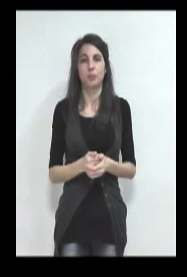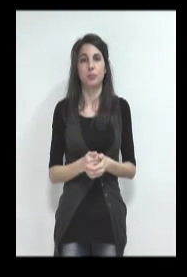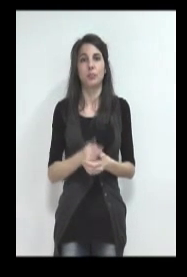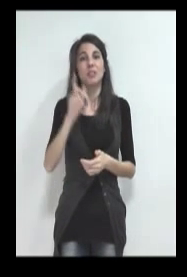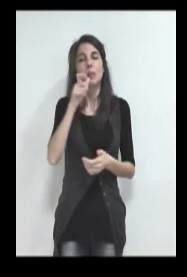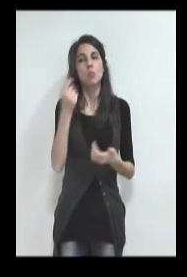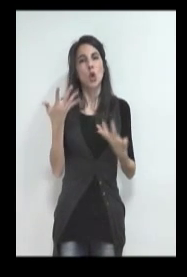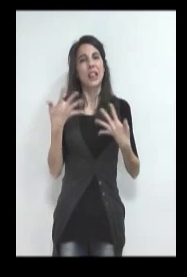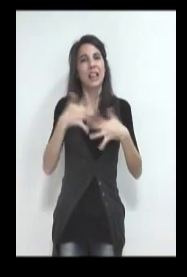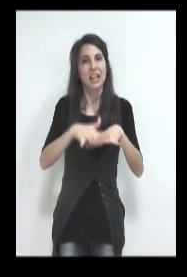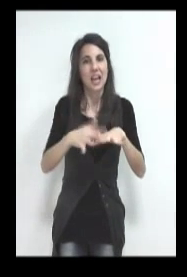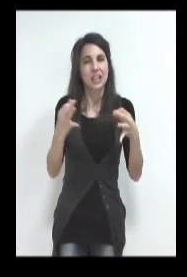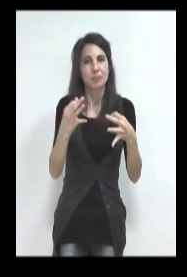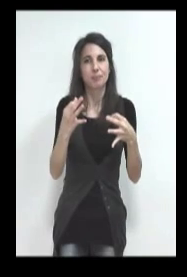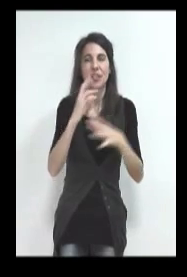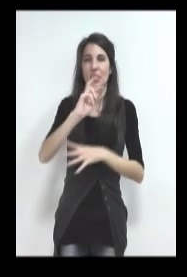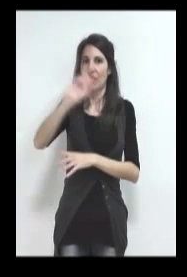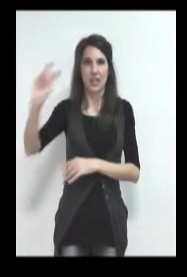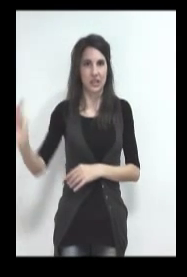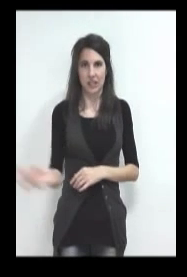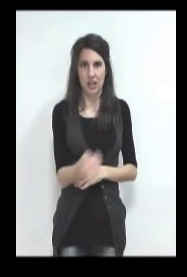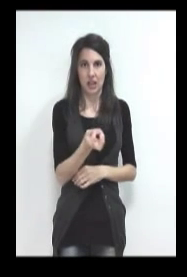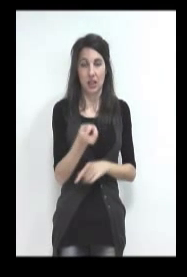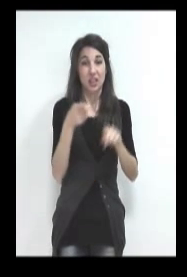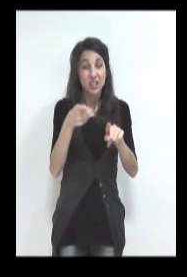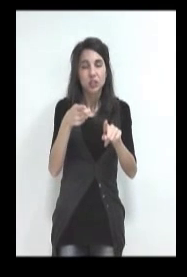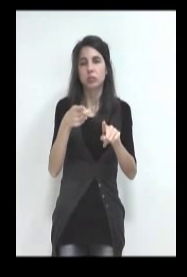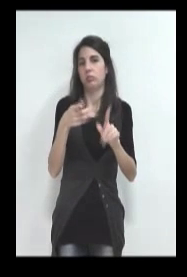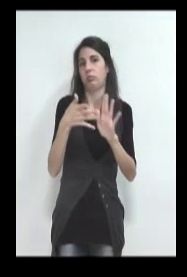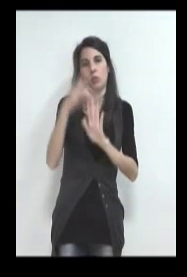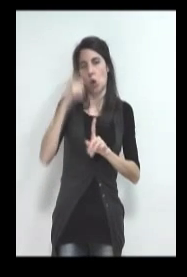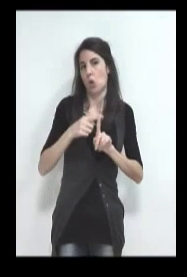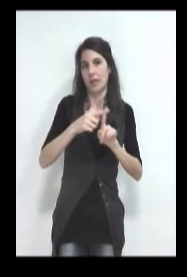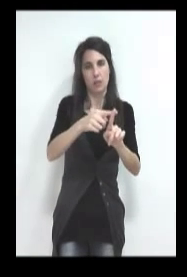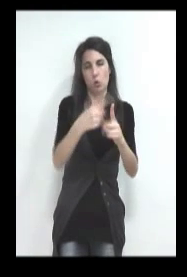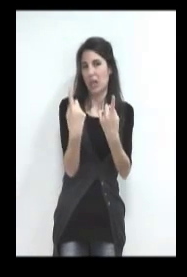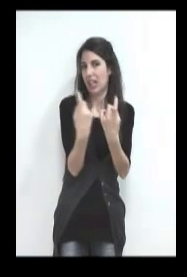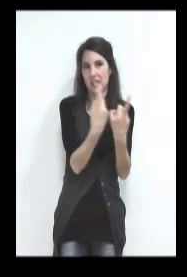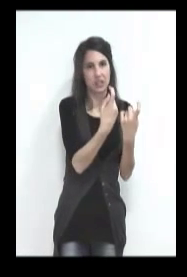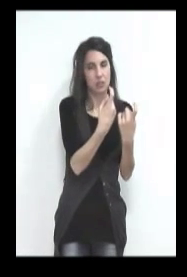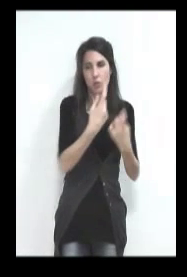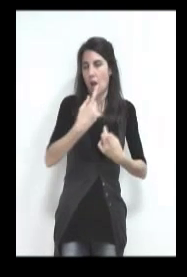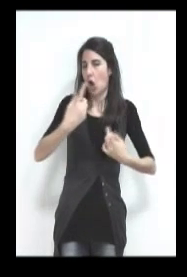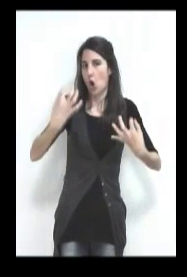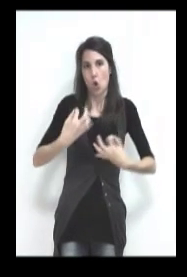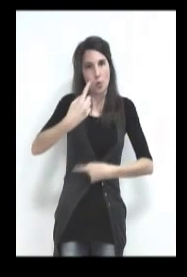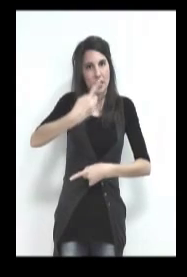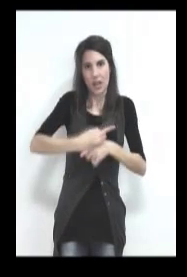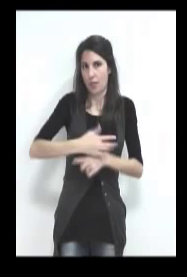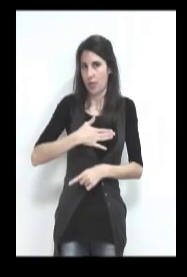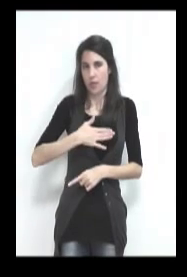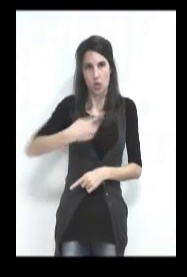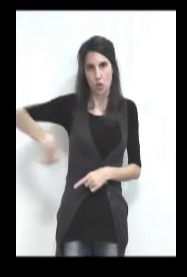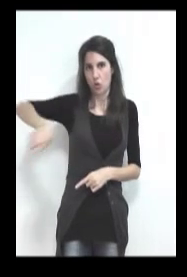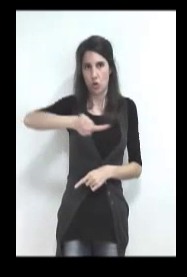Integrar la diversidad es una tarea, es una deuda, es una necesidad, es una obligación, pero